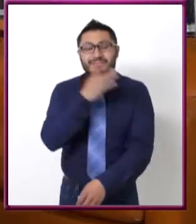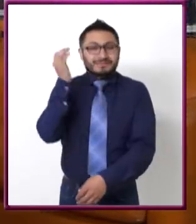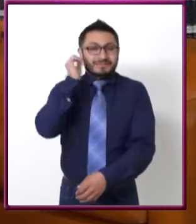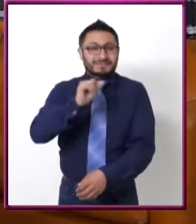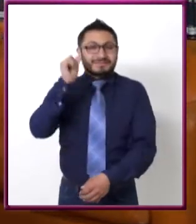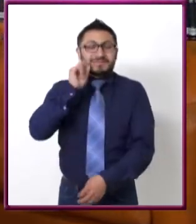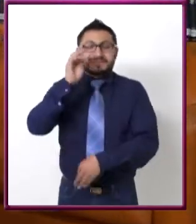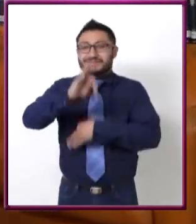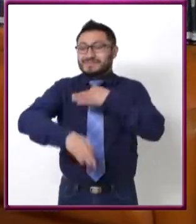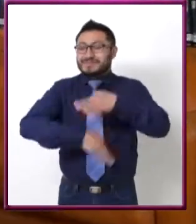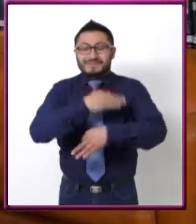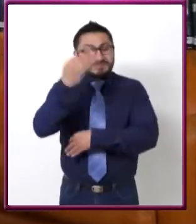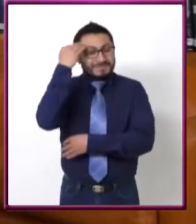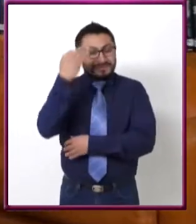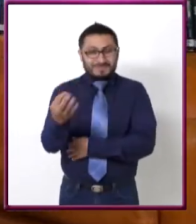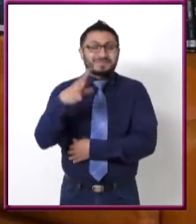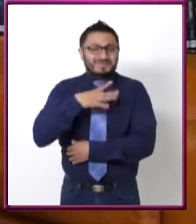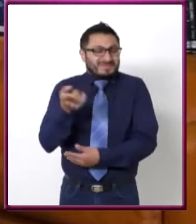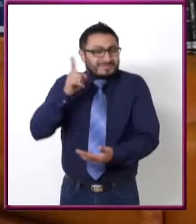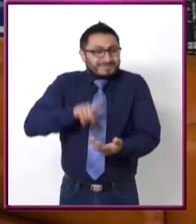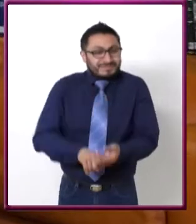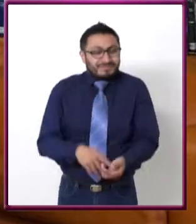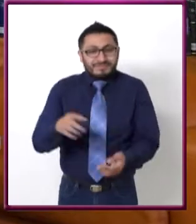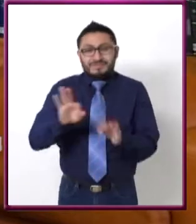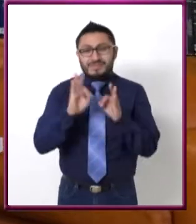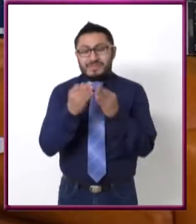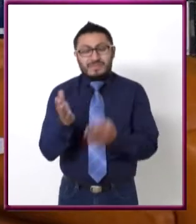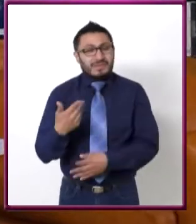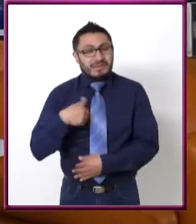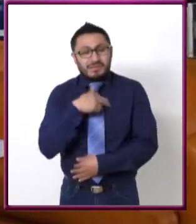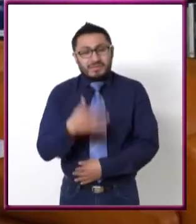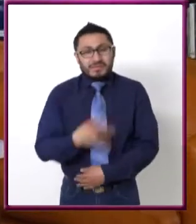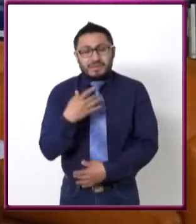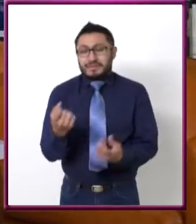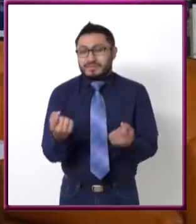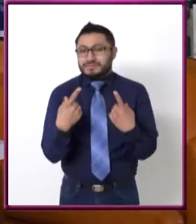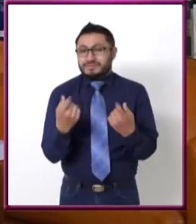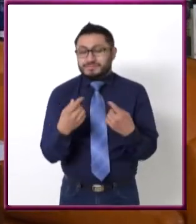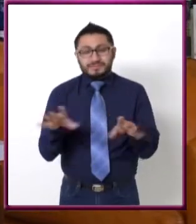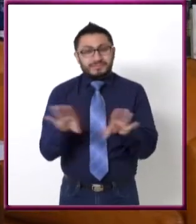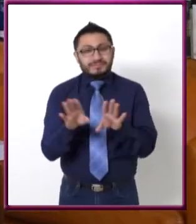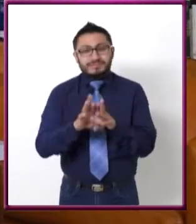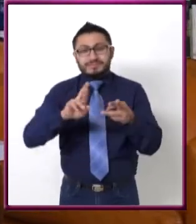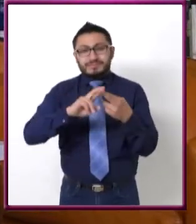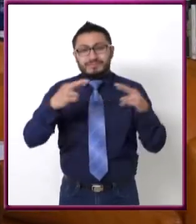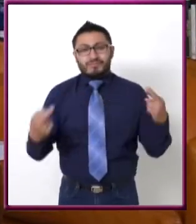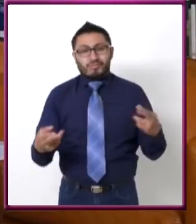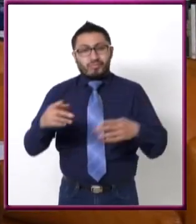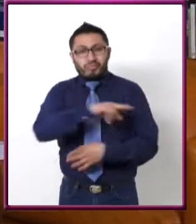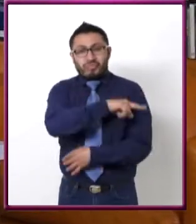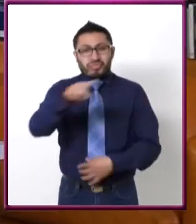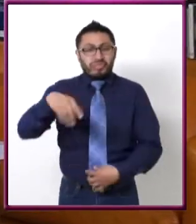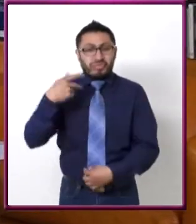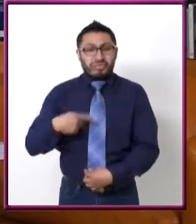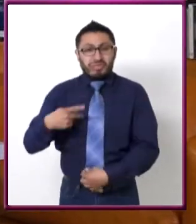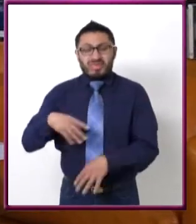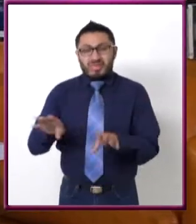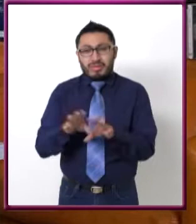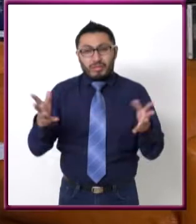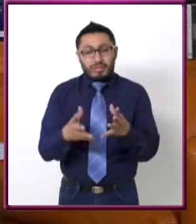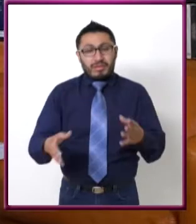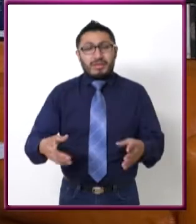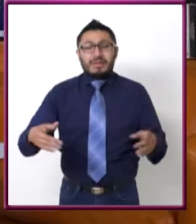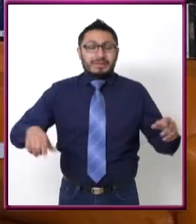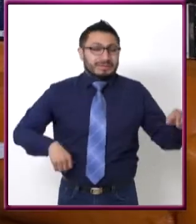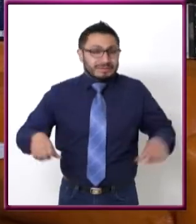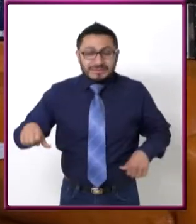emociones están presentes en todo momento, en la forma en la que nos sentimos con nosotros mismos, en cómo nos relacionamos con nosotros al